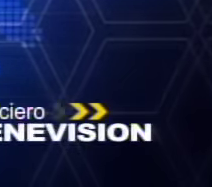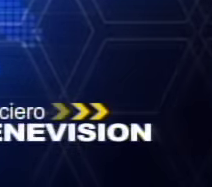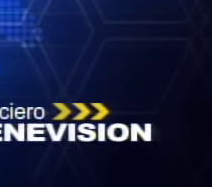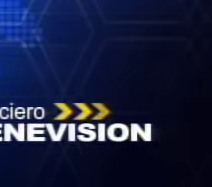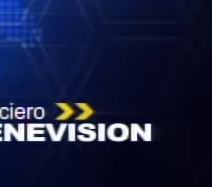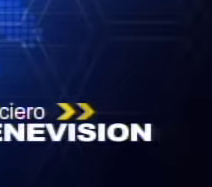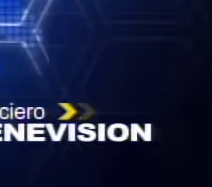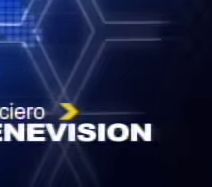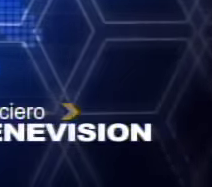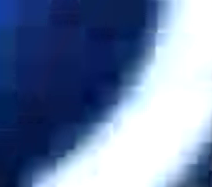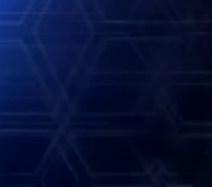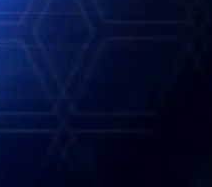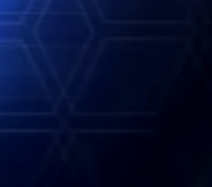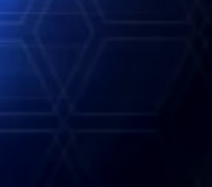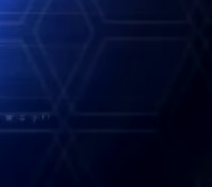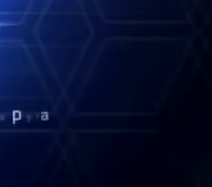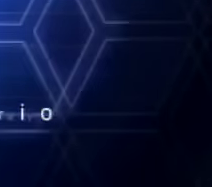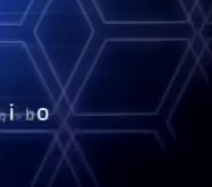0852